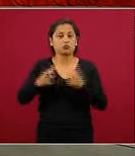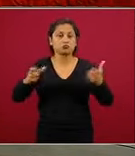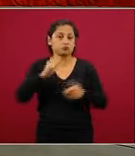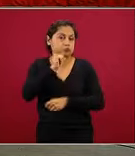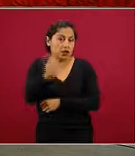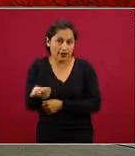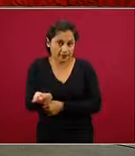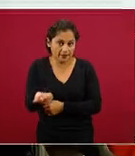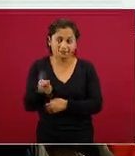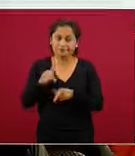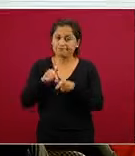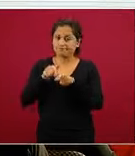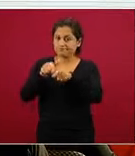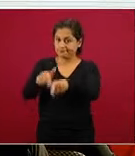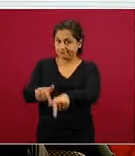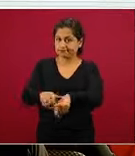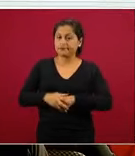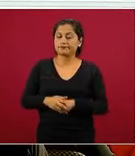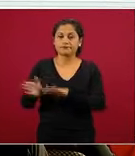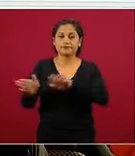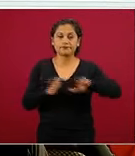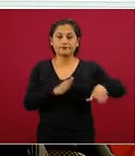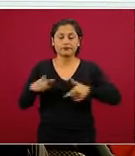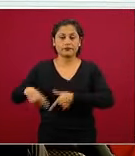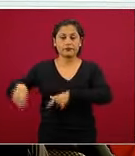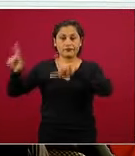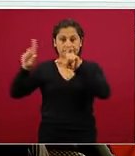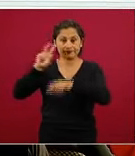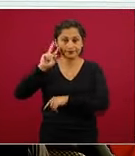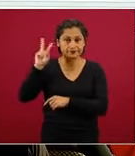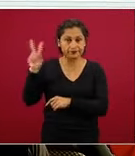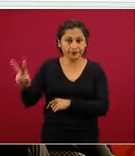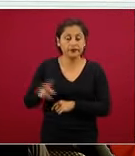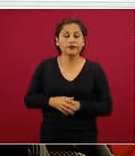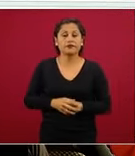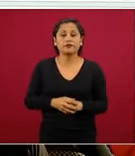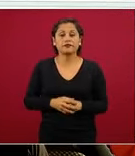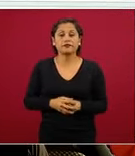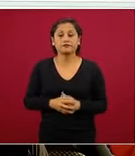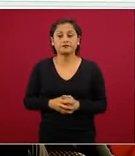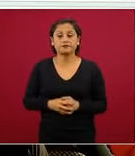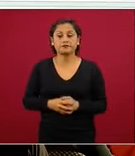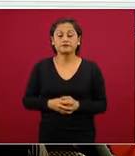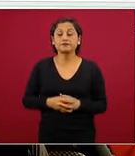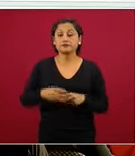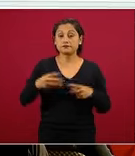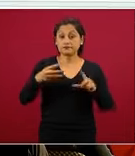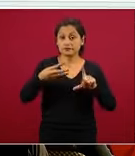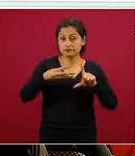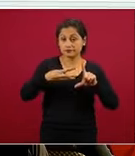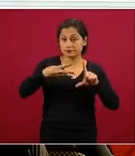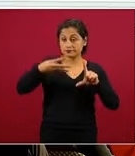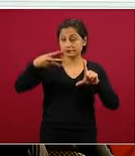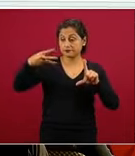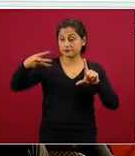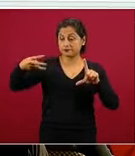Vamos a ver la siguiente diapositiva, donde vemos otros indicadores útiles. Vean la curva epidémica,